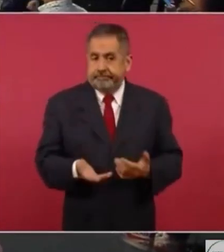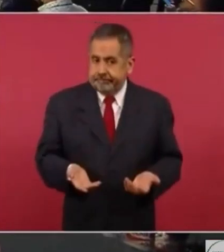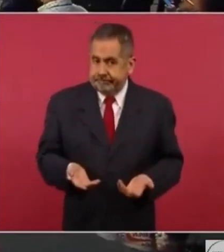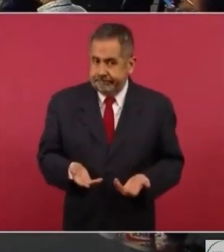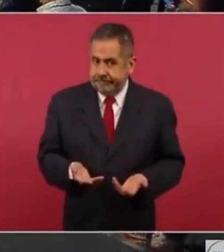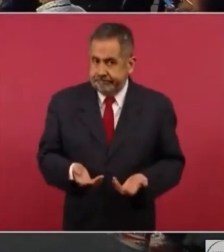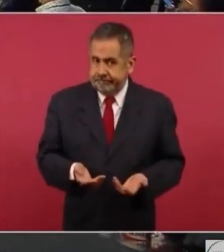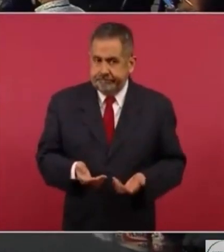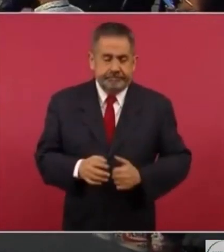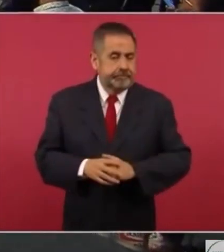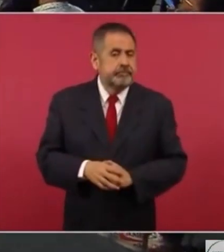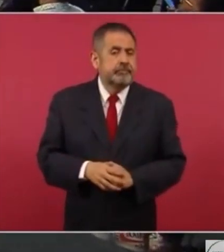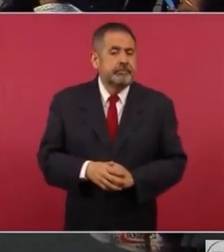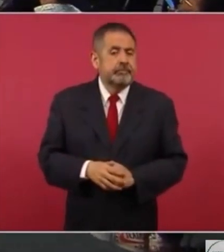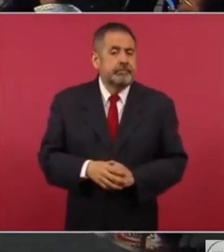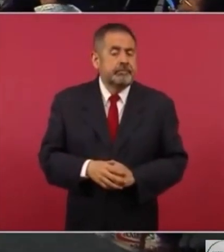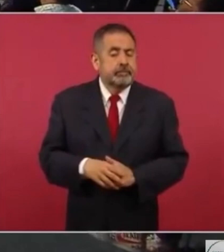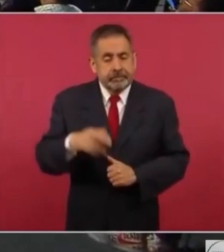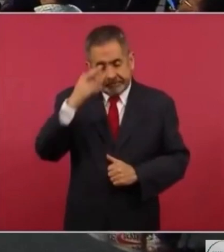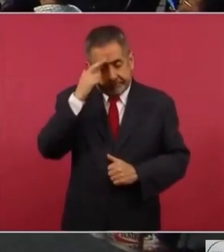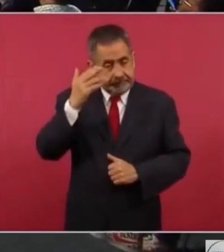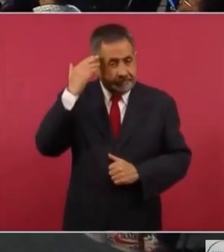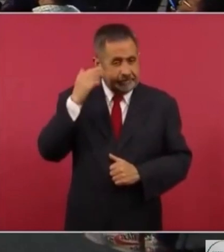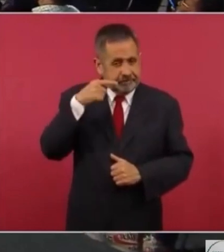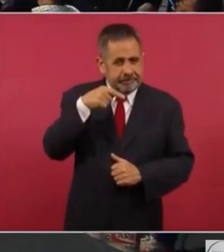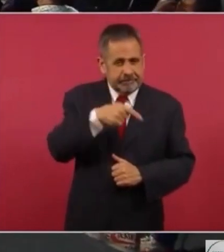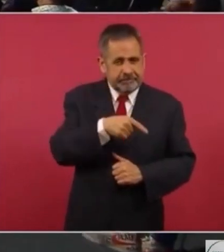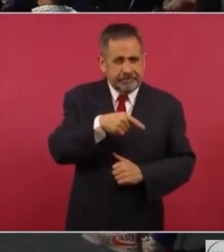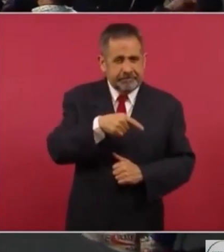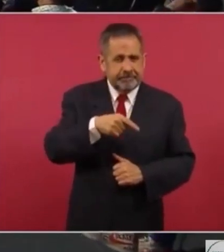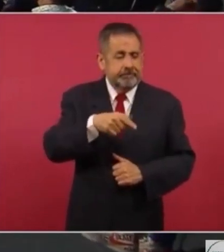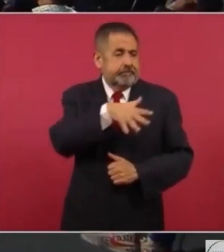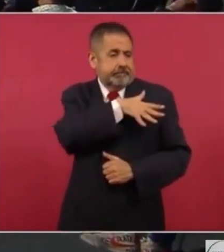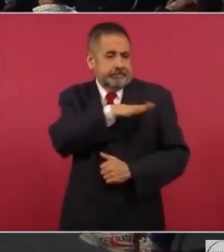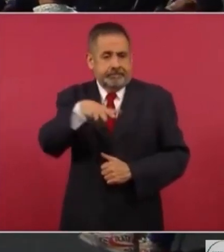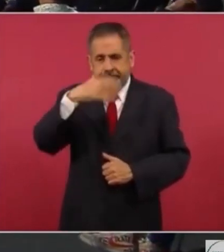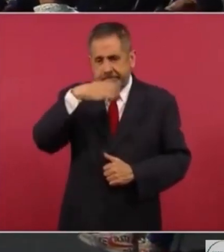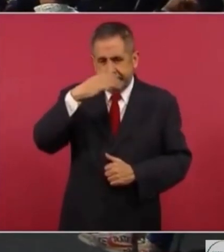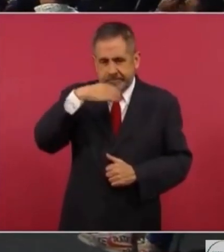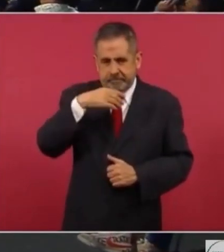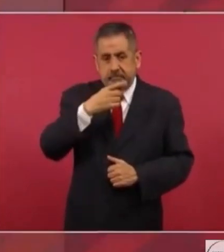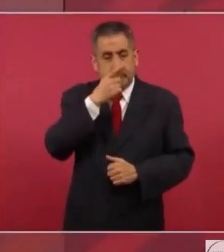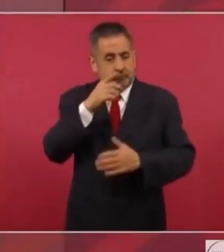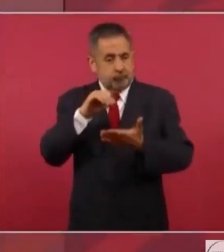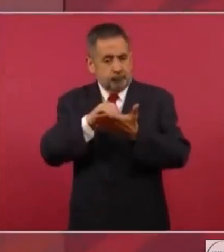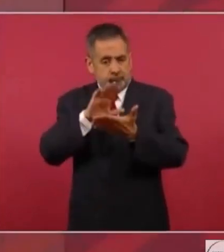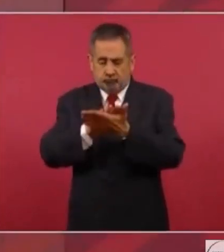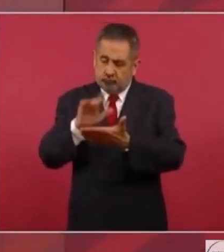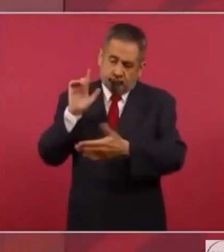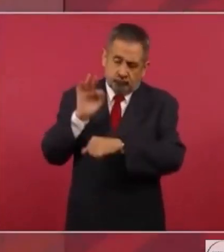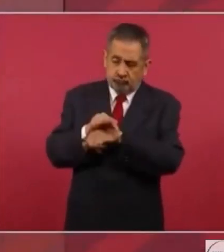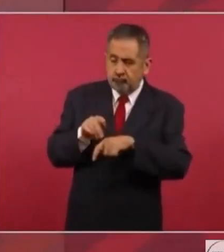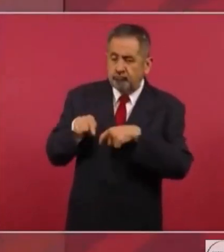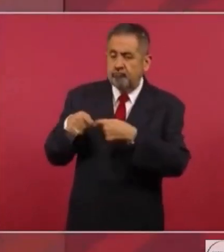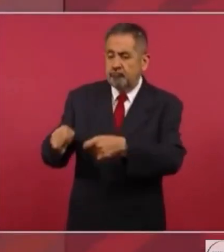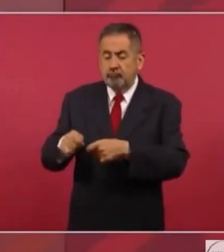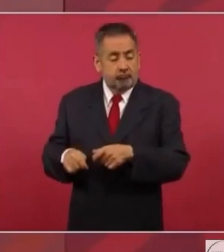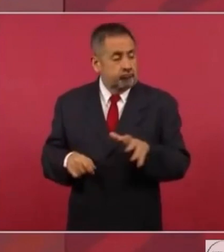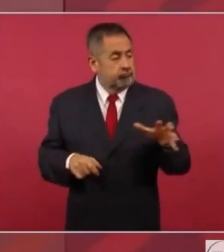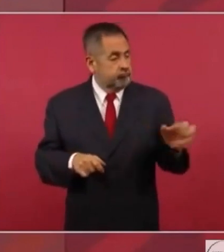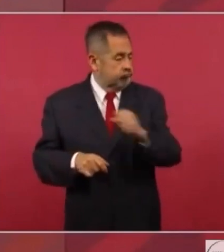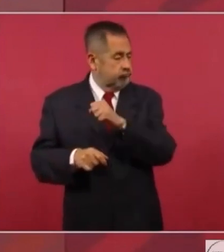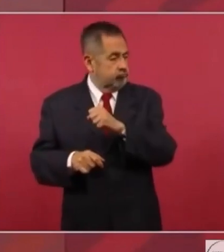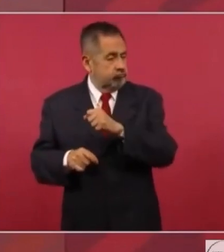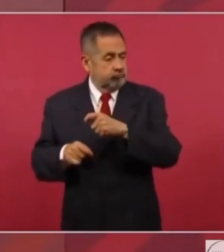que se creó con el general Cárdenas, que se fortaleció porque se nacionalizó la